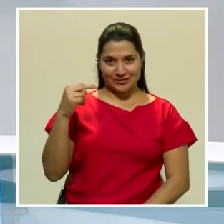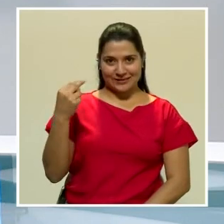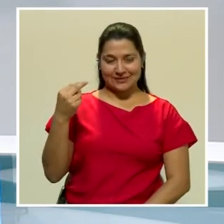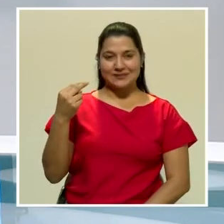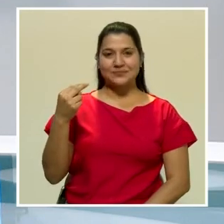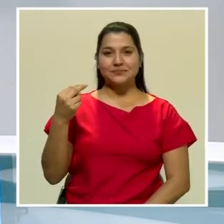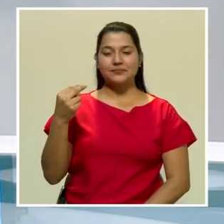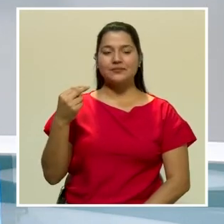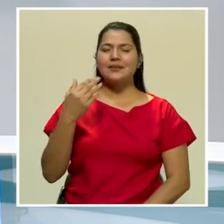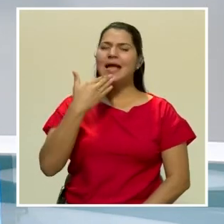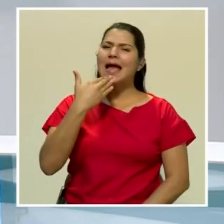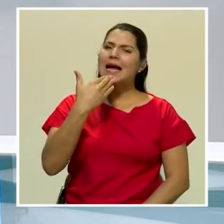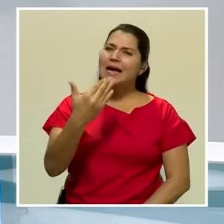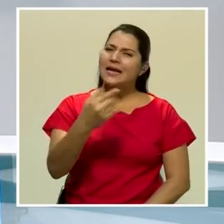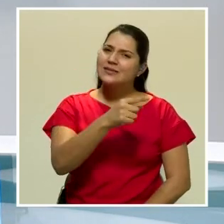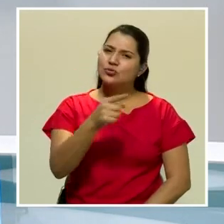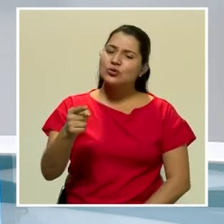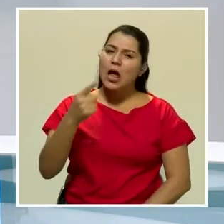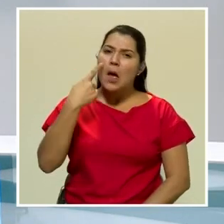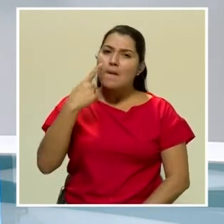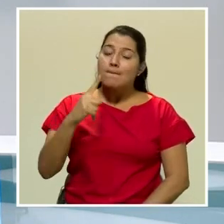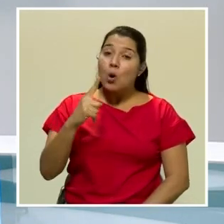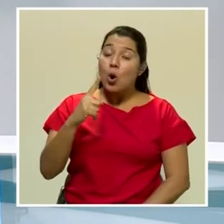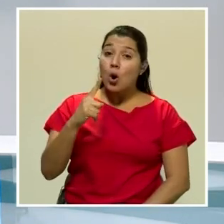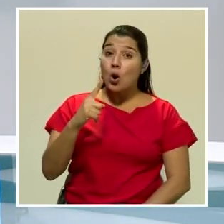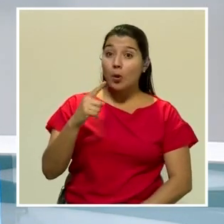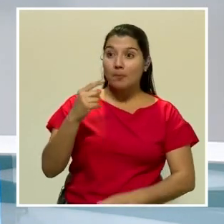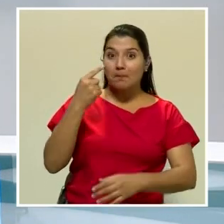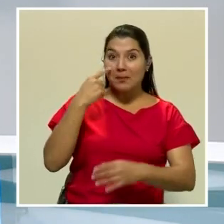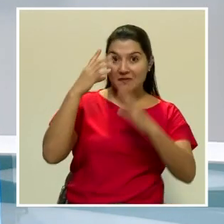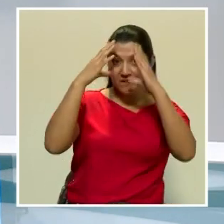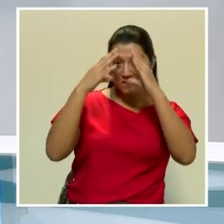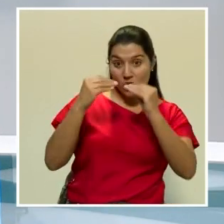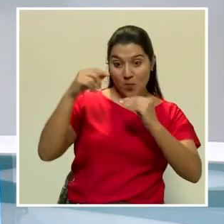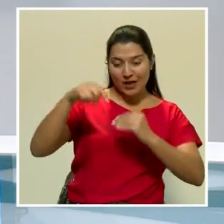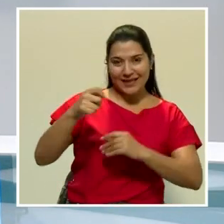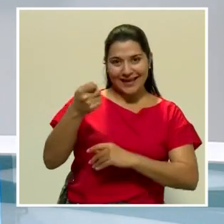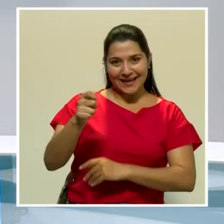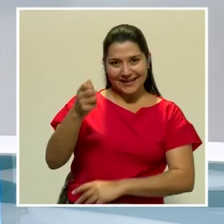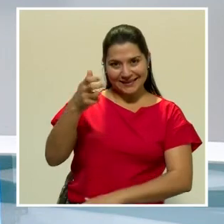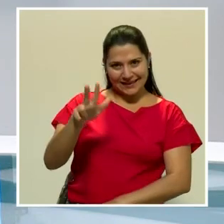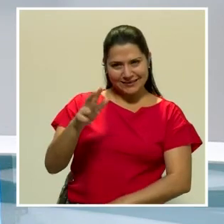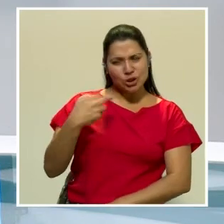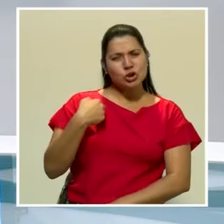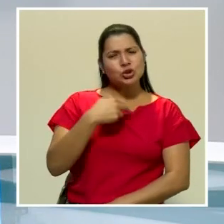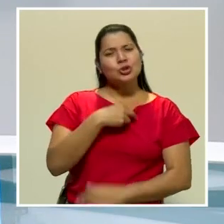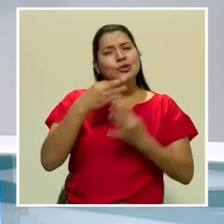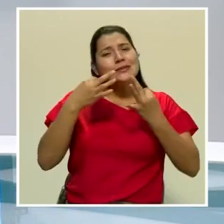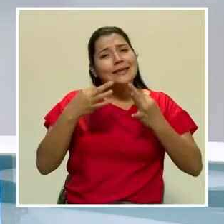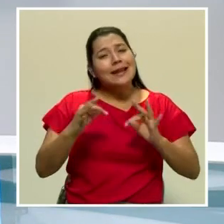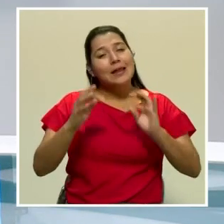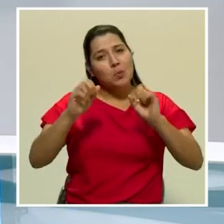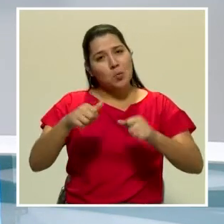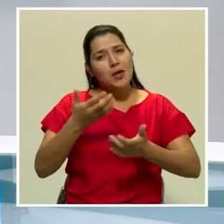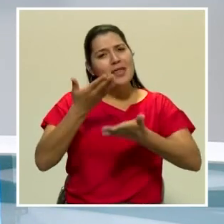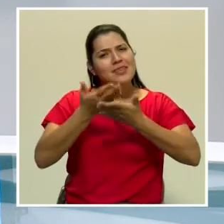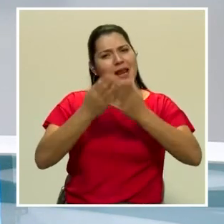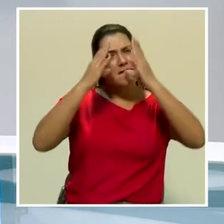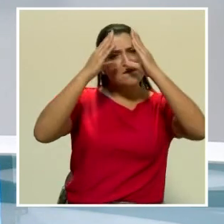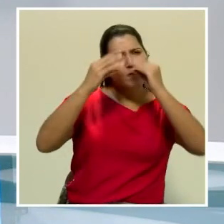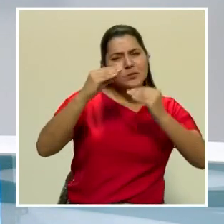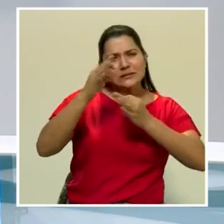Noticias. Muchas gracias por haberse informado con la señal de Canal 13. Intentamos darle noticias y